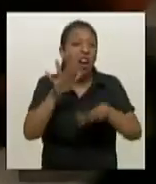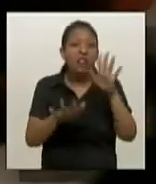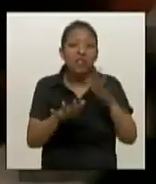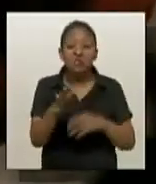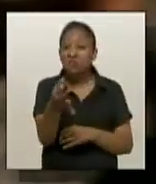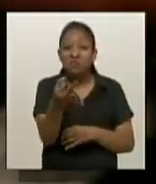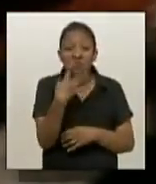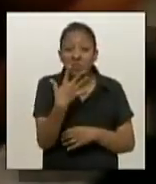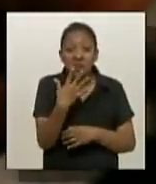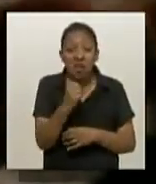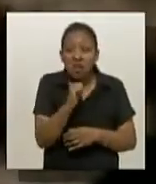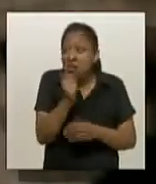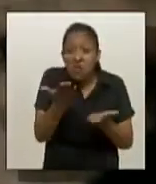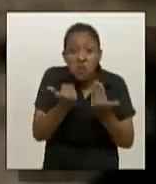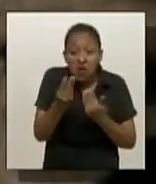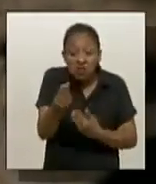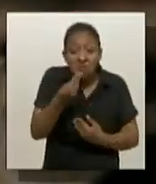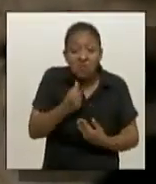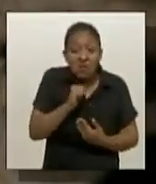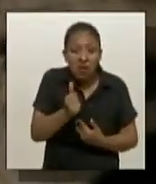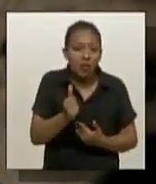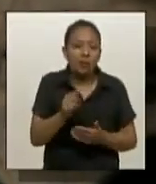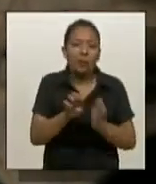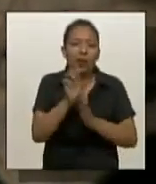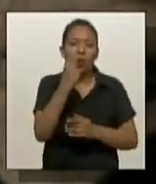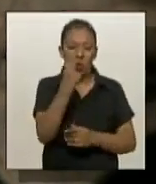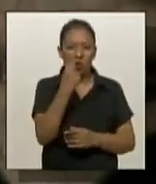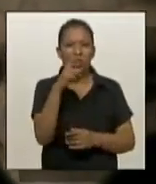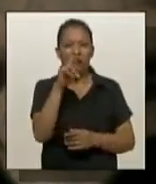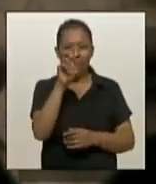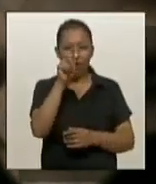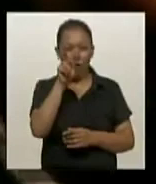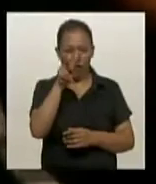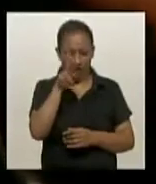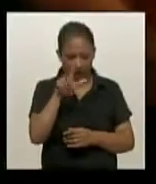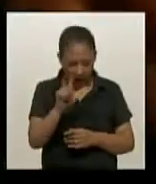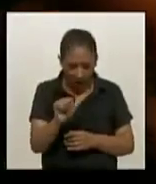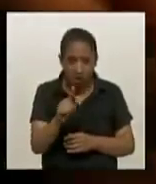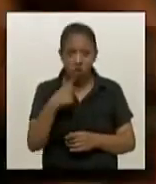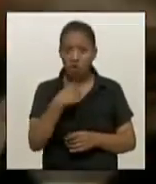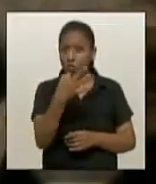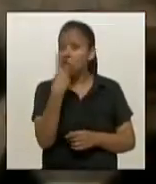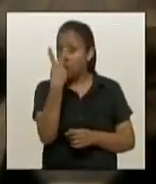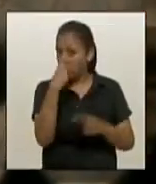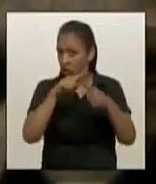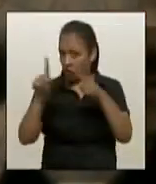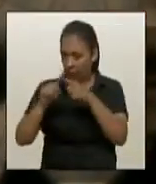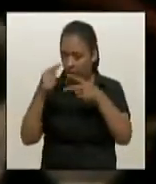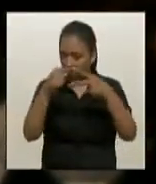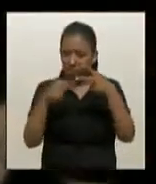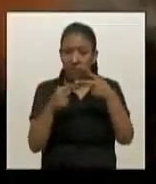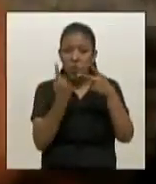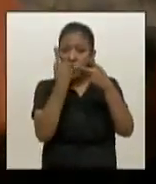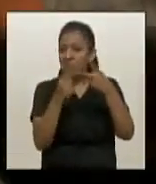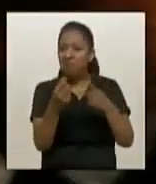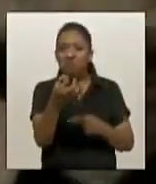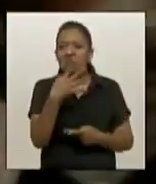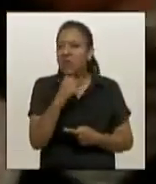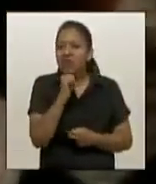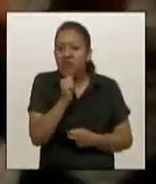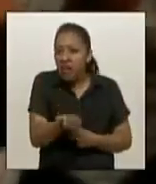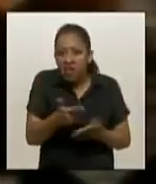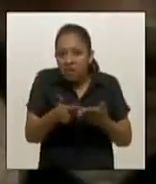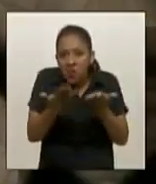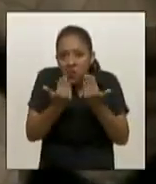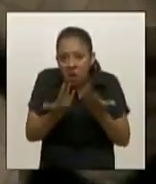decir, uno de mis antirretrovirales, yo tomo de 2. Y me los han dejado de dar,